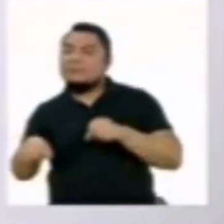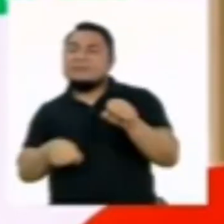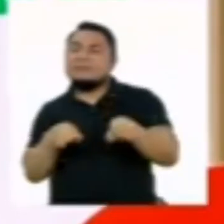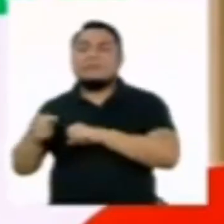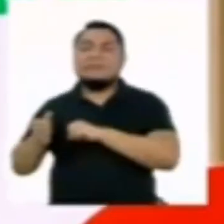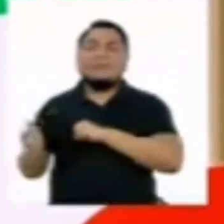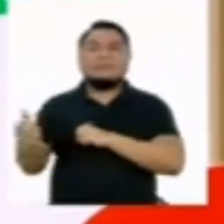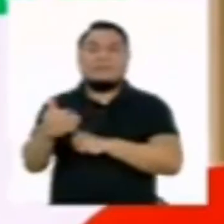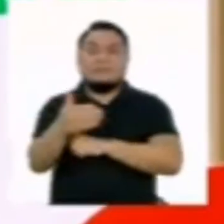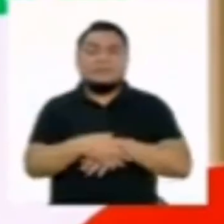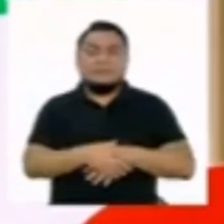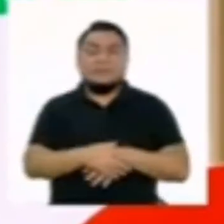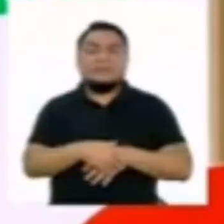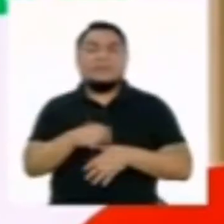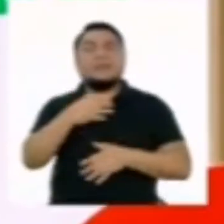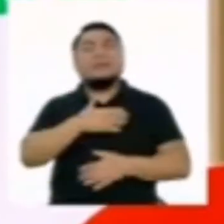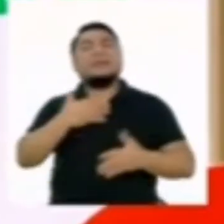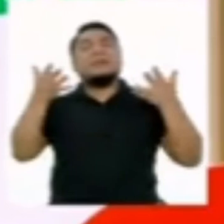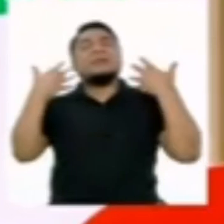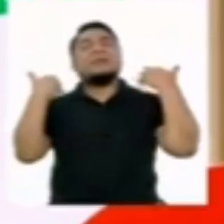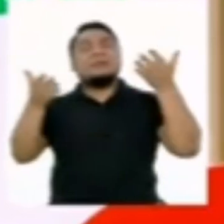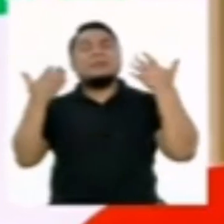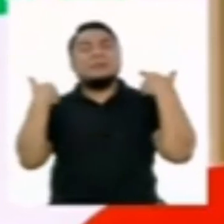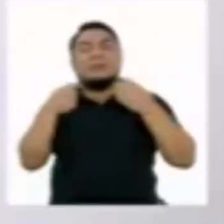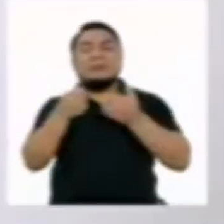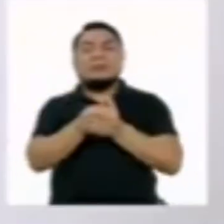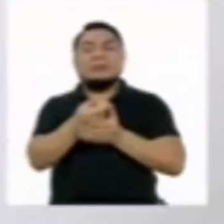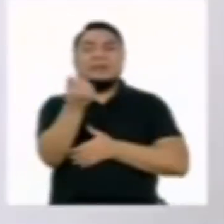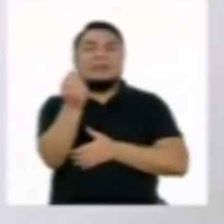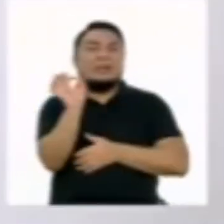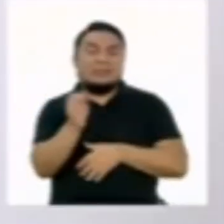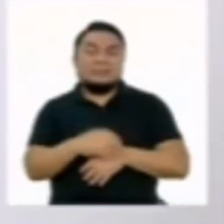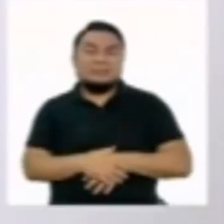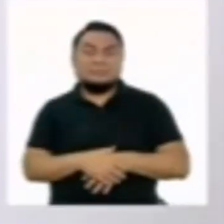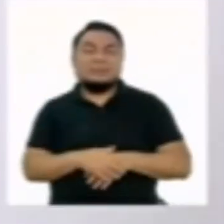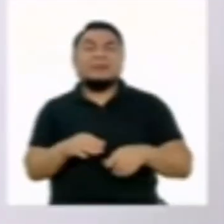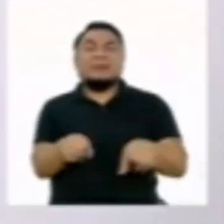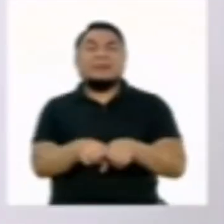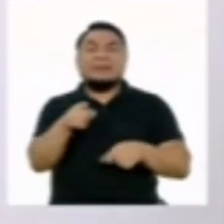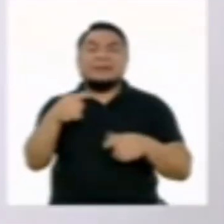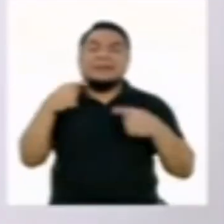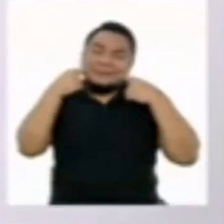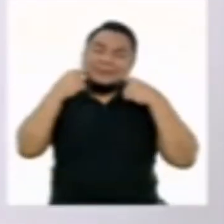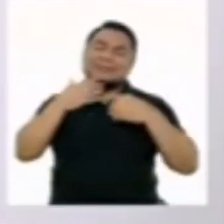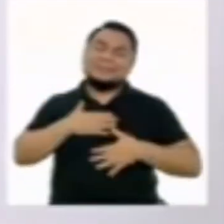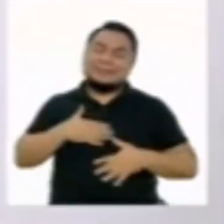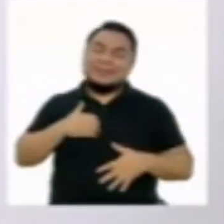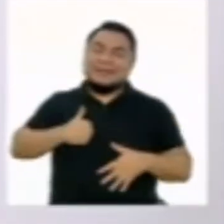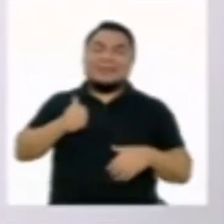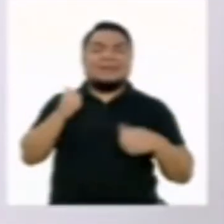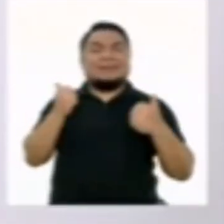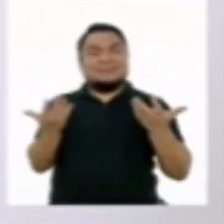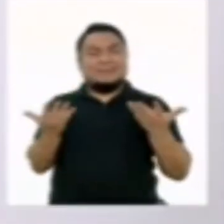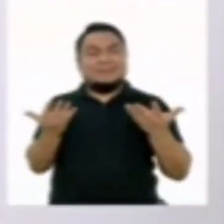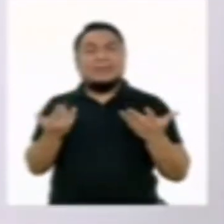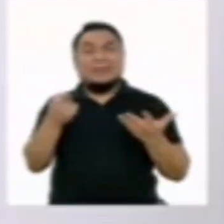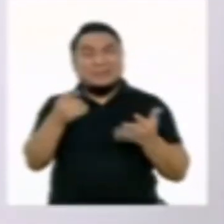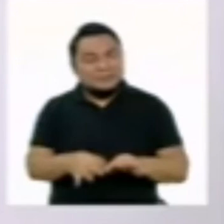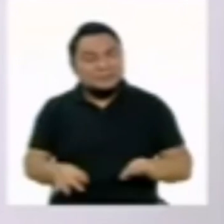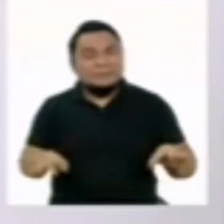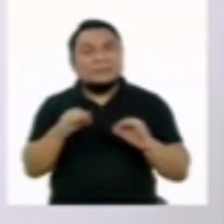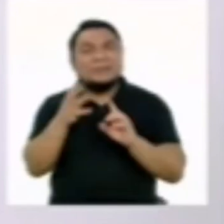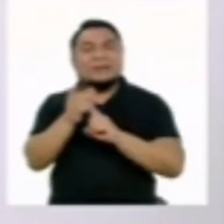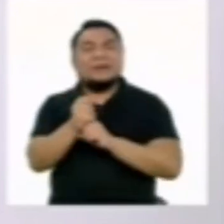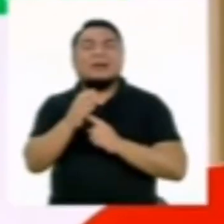de carros. Disfrutas del aire y no gastas dinero. Y también te pone de buen humor todo el día. Eso es importante